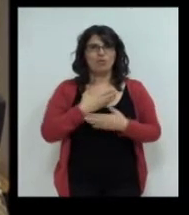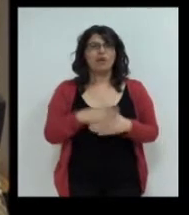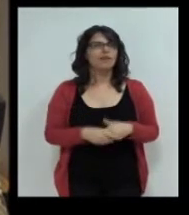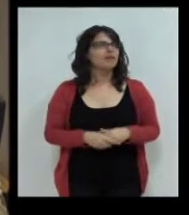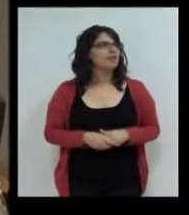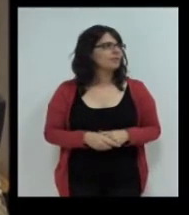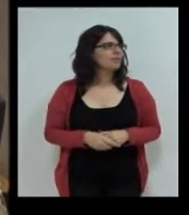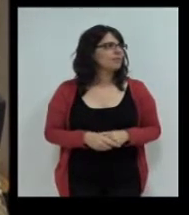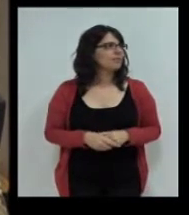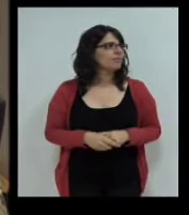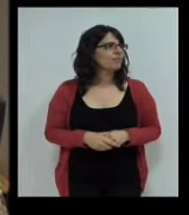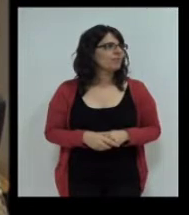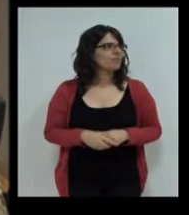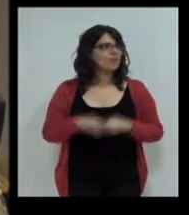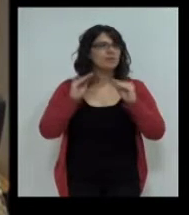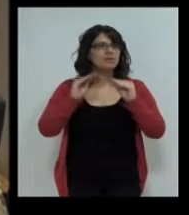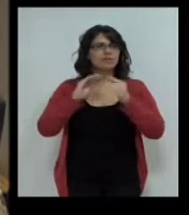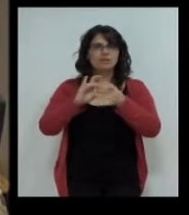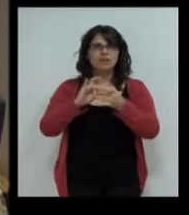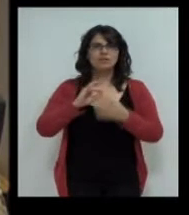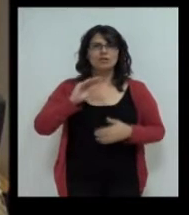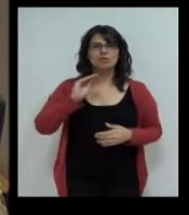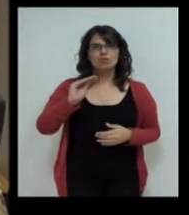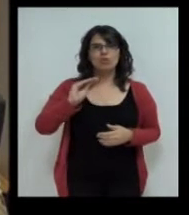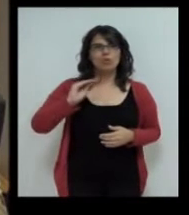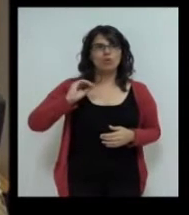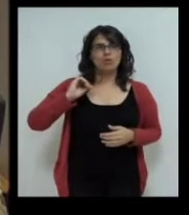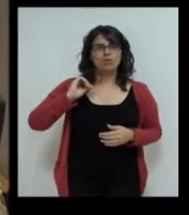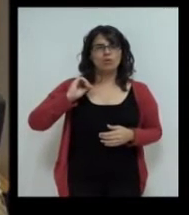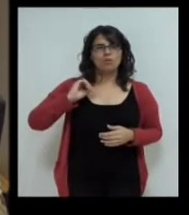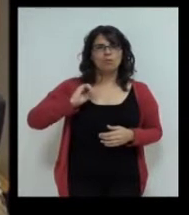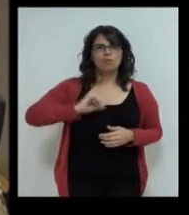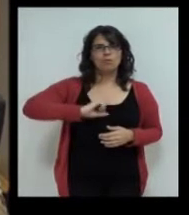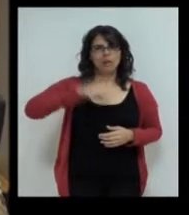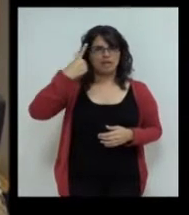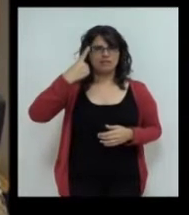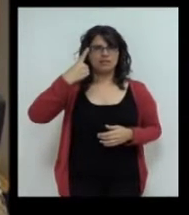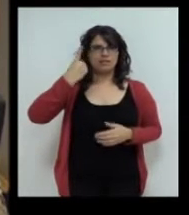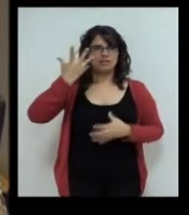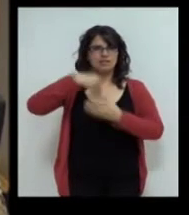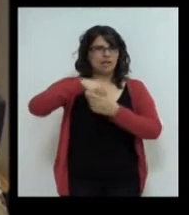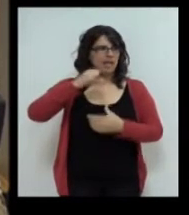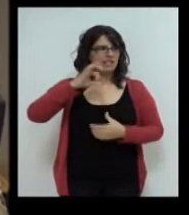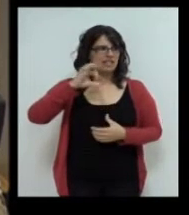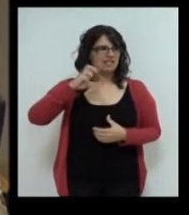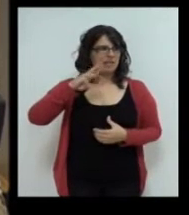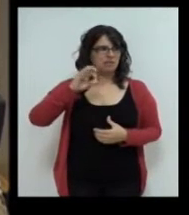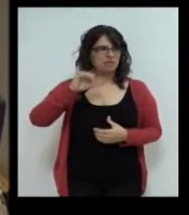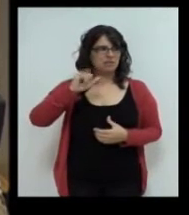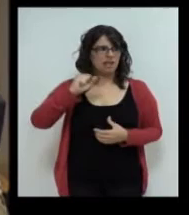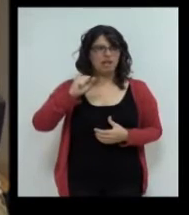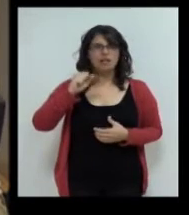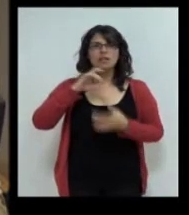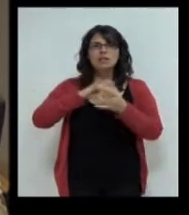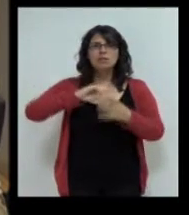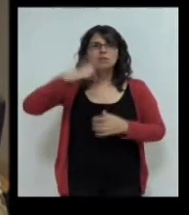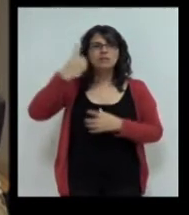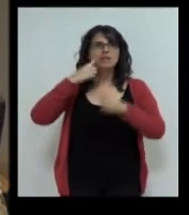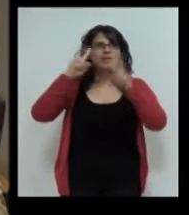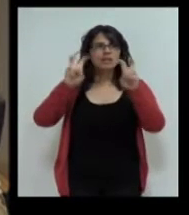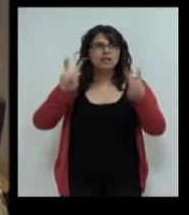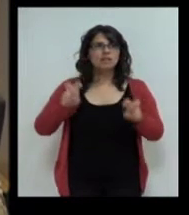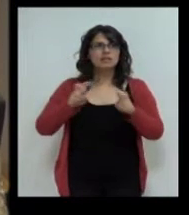parte de vida profesional al lado de la SETSI, además, y bueno, pues en todas las funciones relacionadas